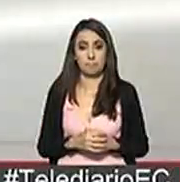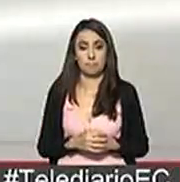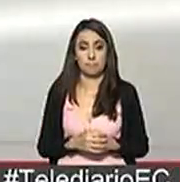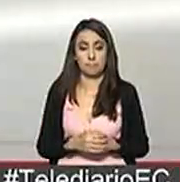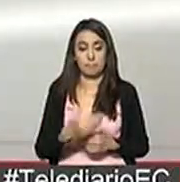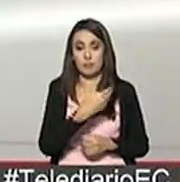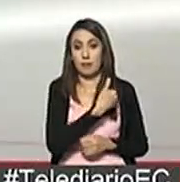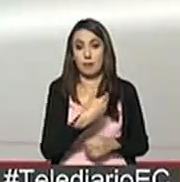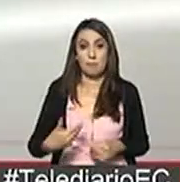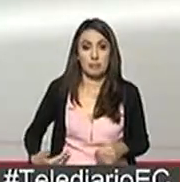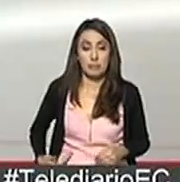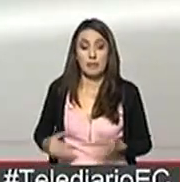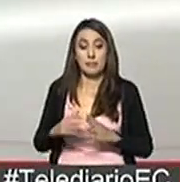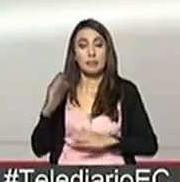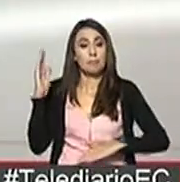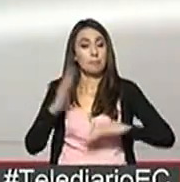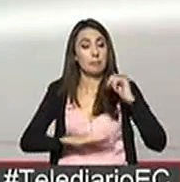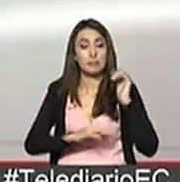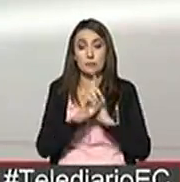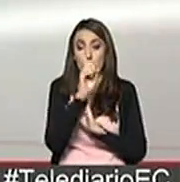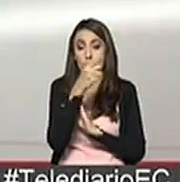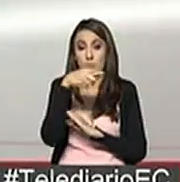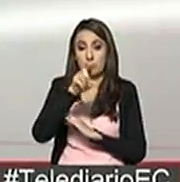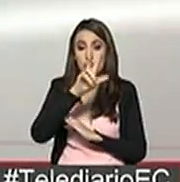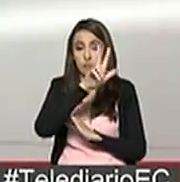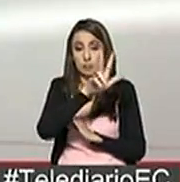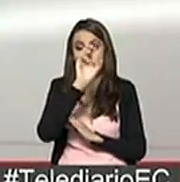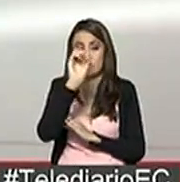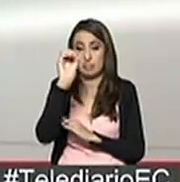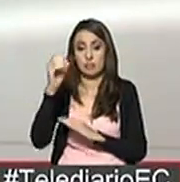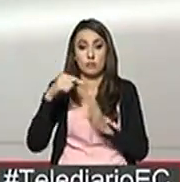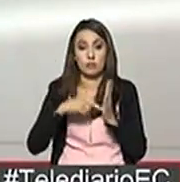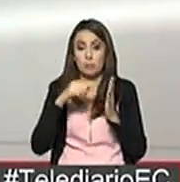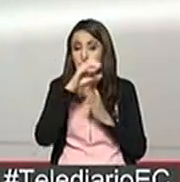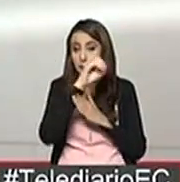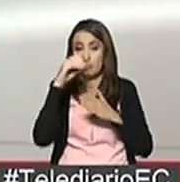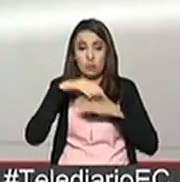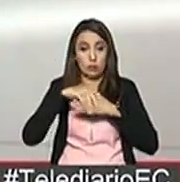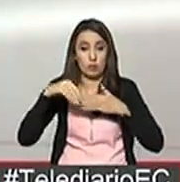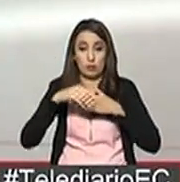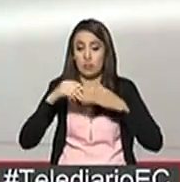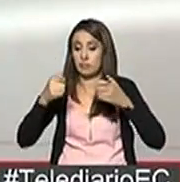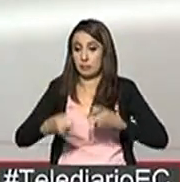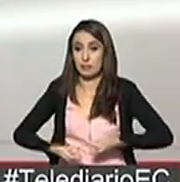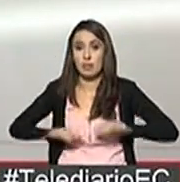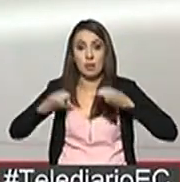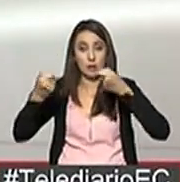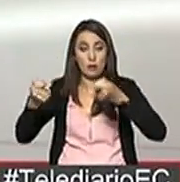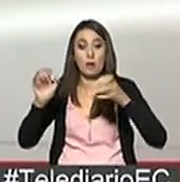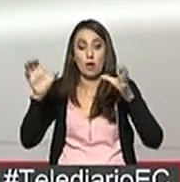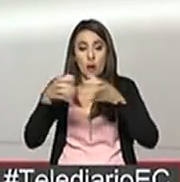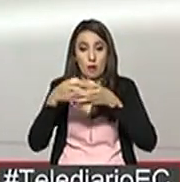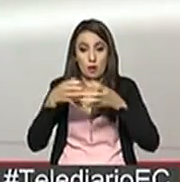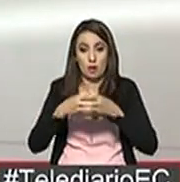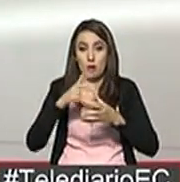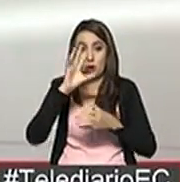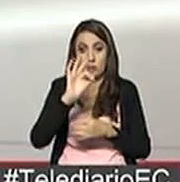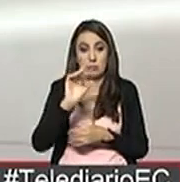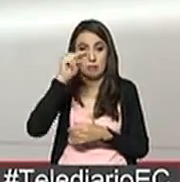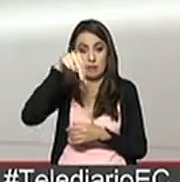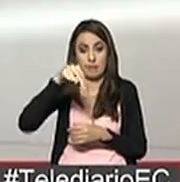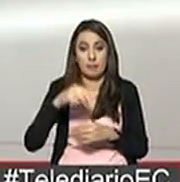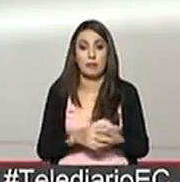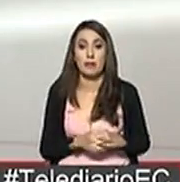El presidente lo ha dicho, son más de $1.300.000 los que ha entregado la banca pública, Ban Ecuador, la Corporación Financiera Nacional,